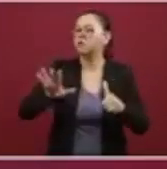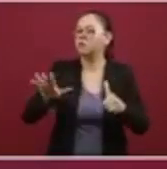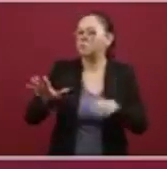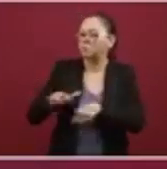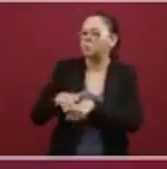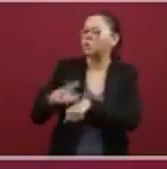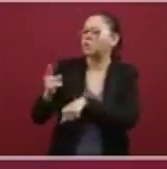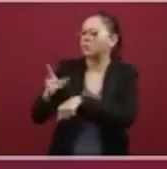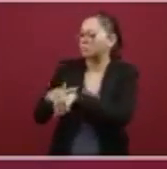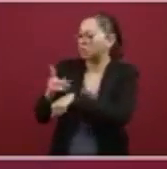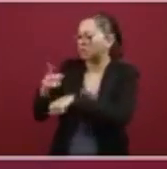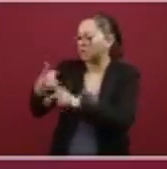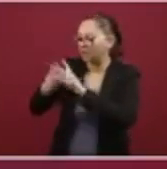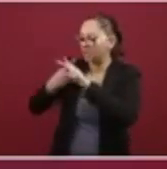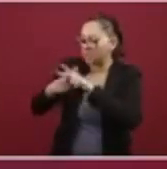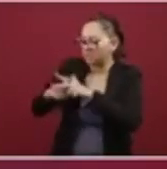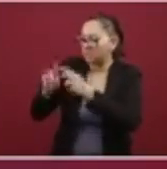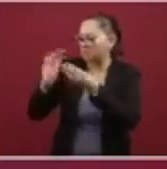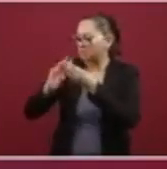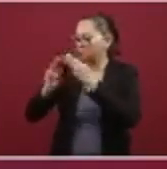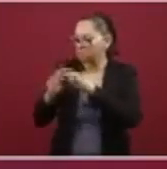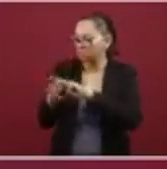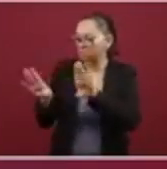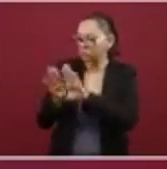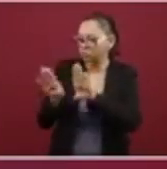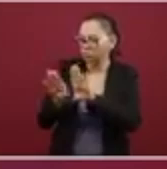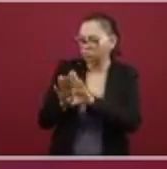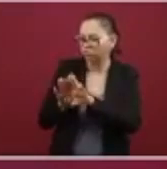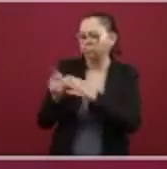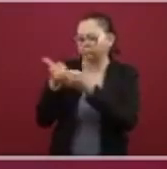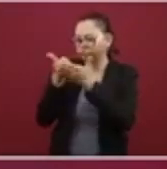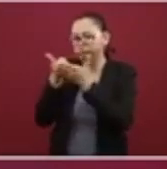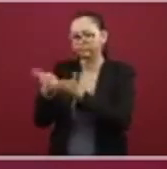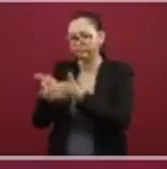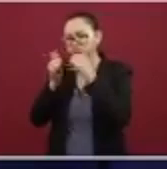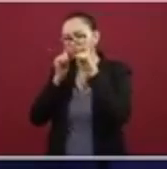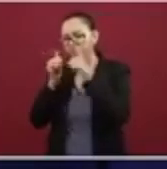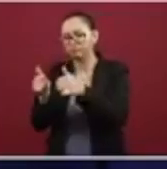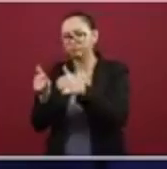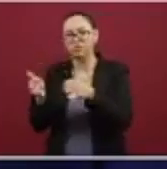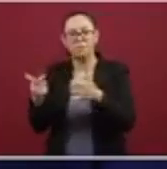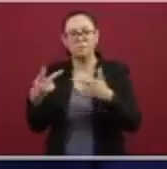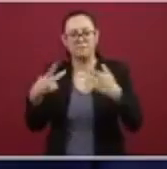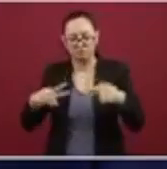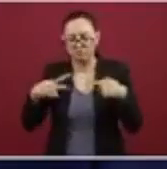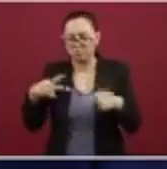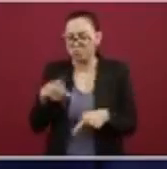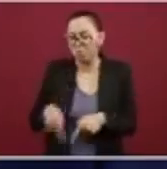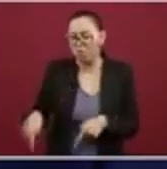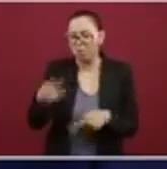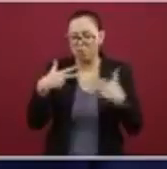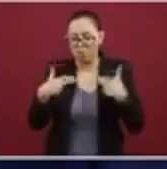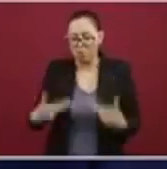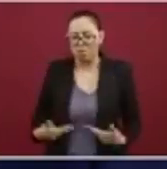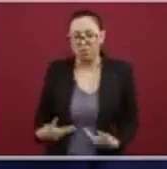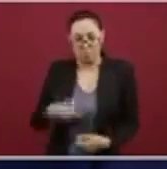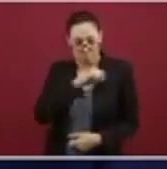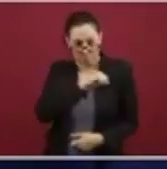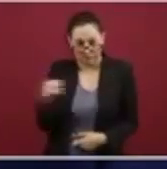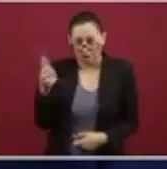La gente, el pueblo, el ser humano no es malo por naturaleza, son las